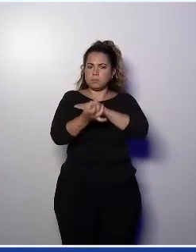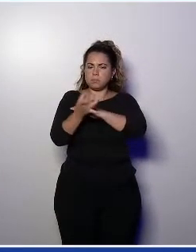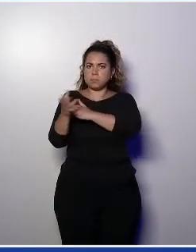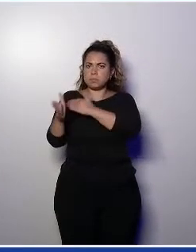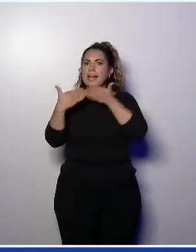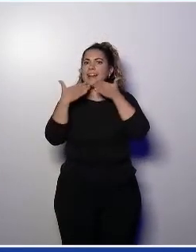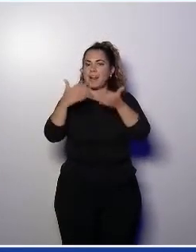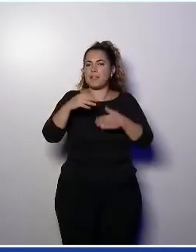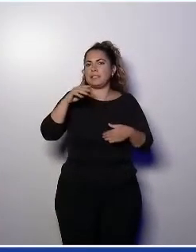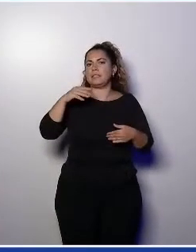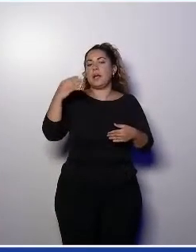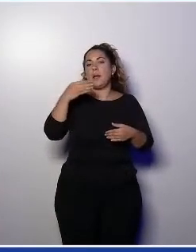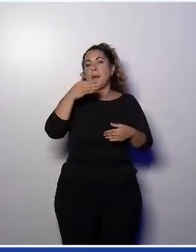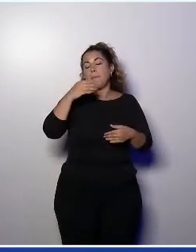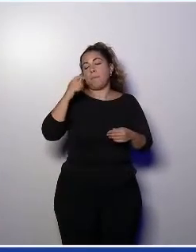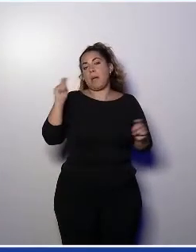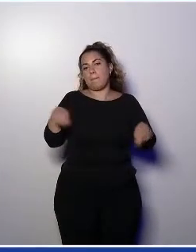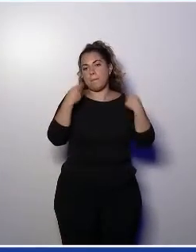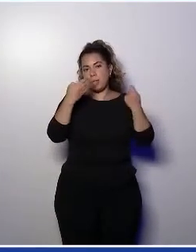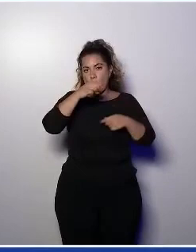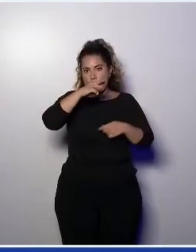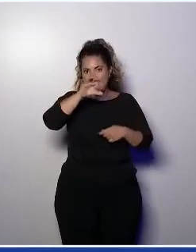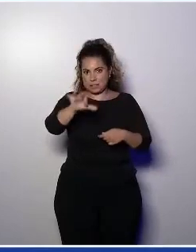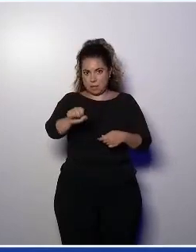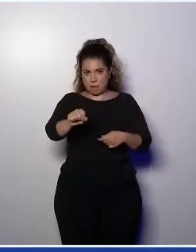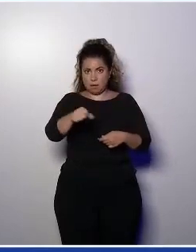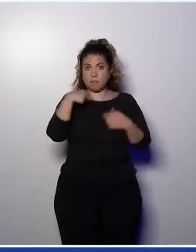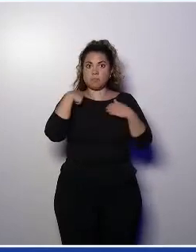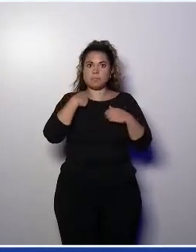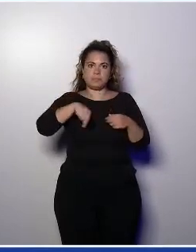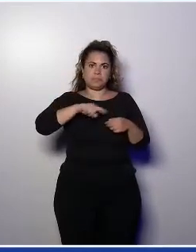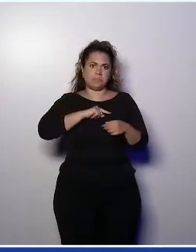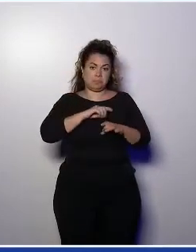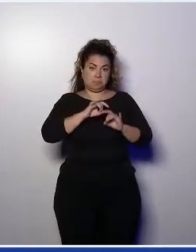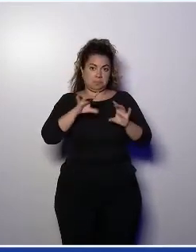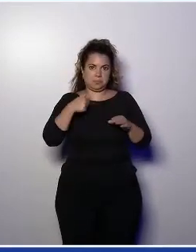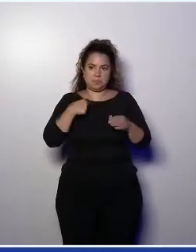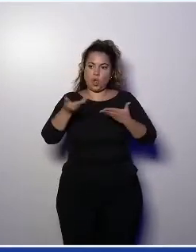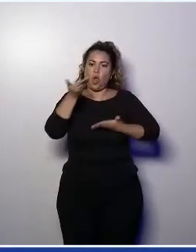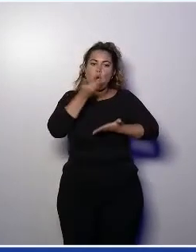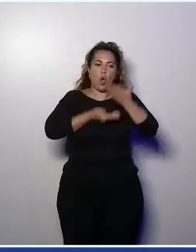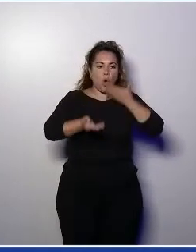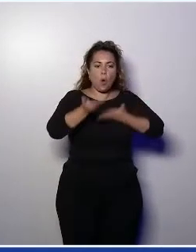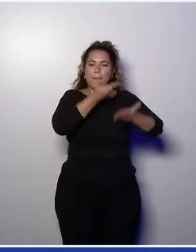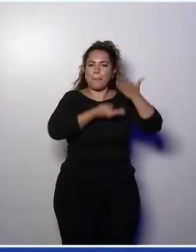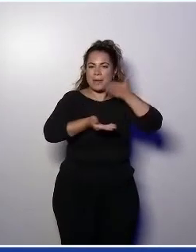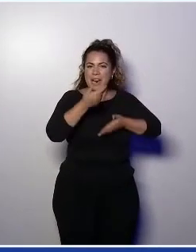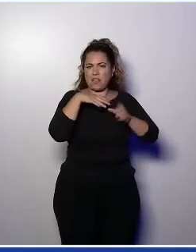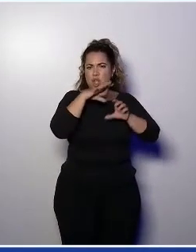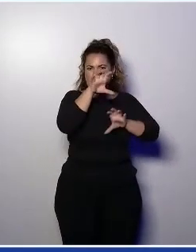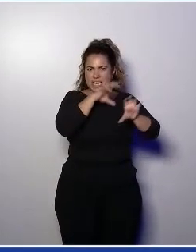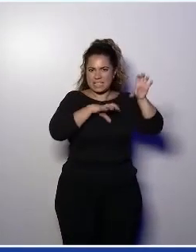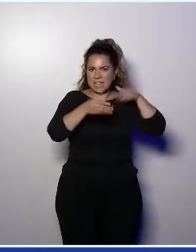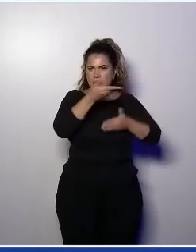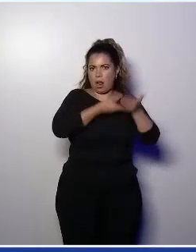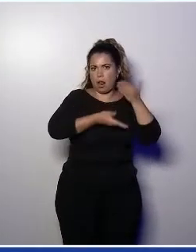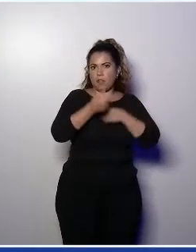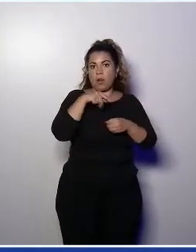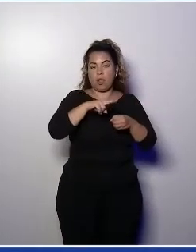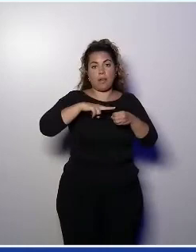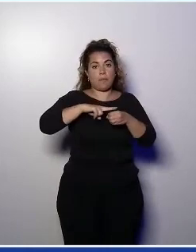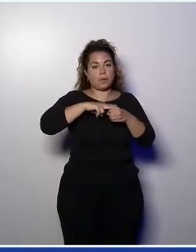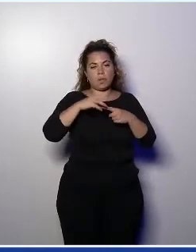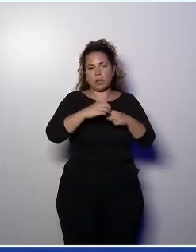a partir de biomasa. Y para nosotros, bueno, obviamente la cooperación internacional es clave para esta provincia, para